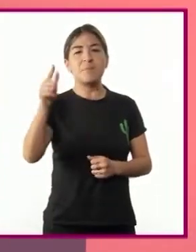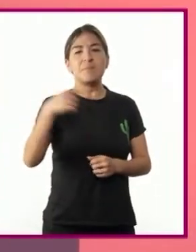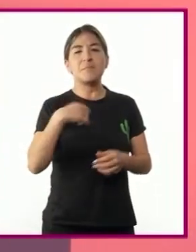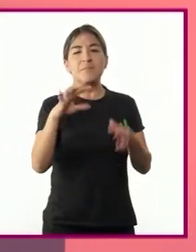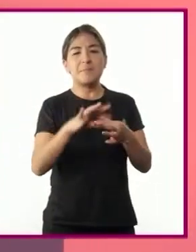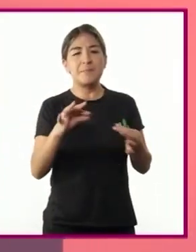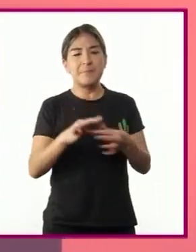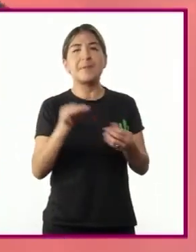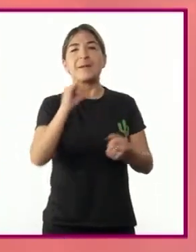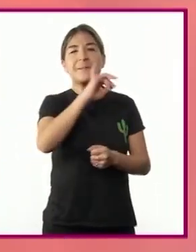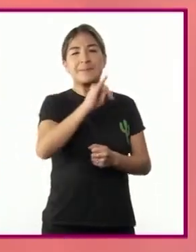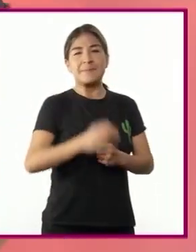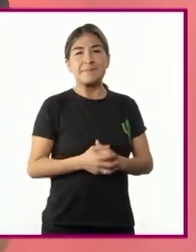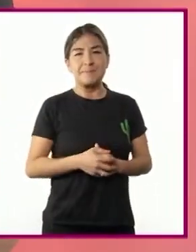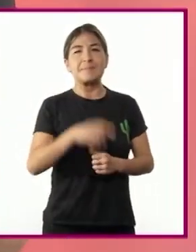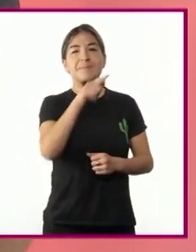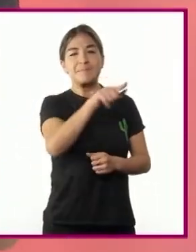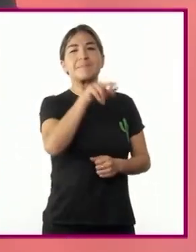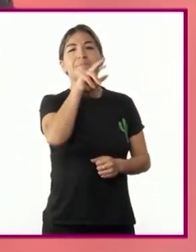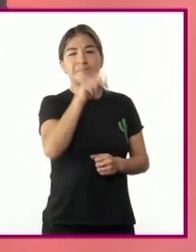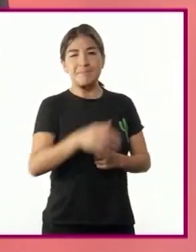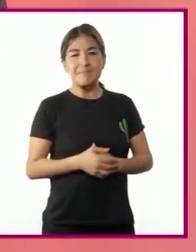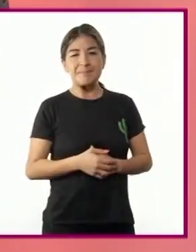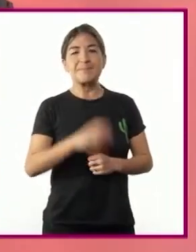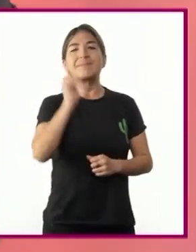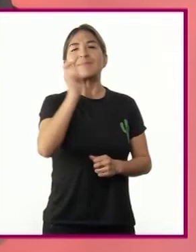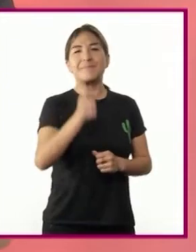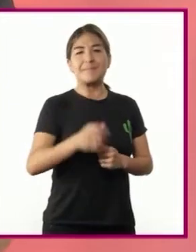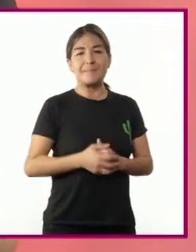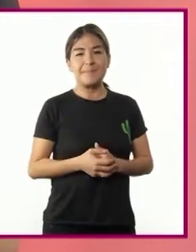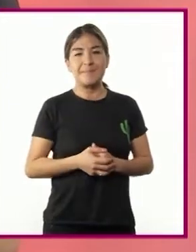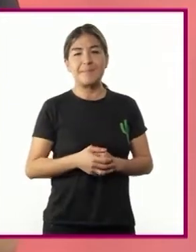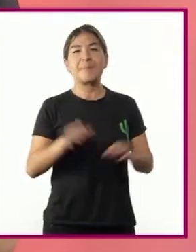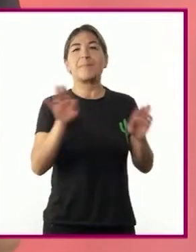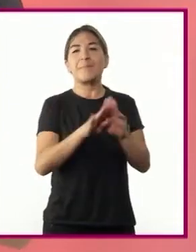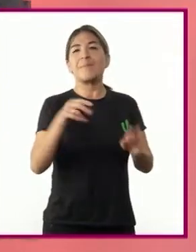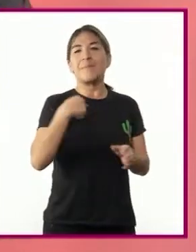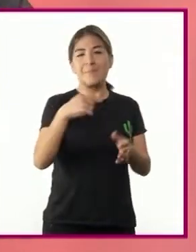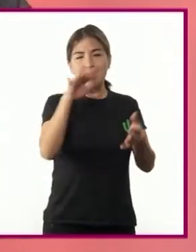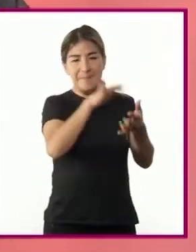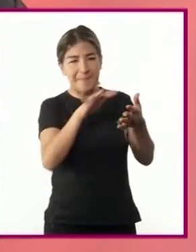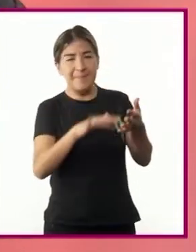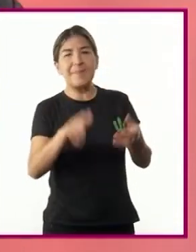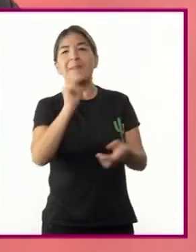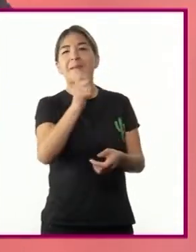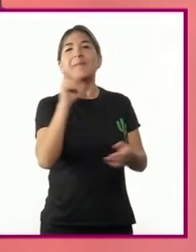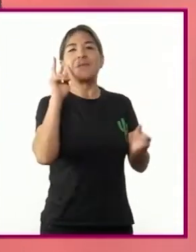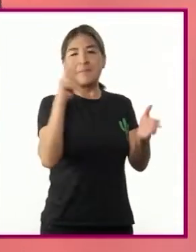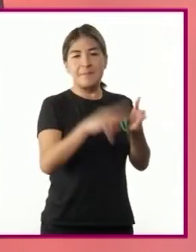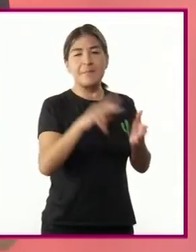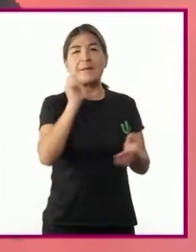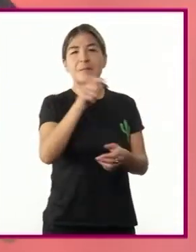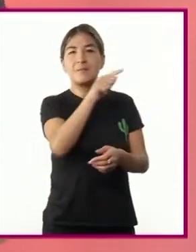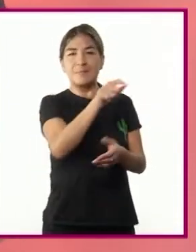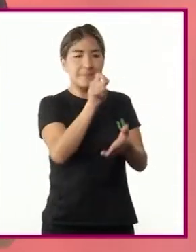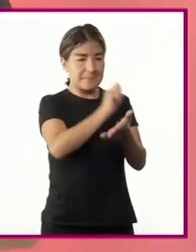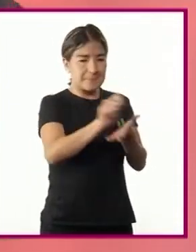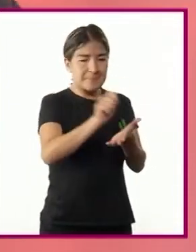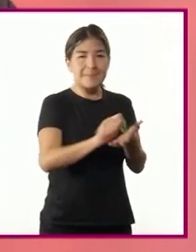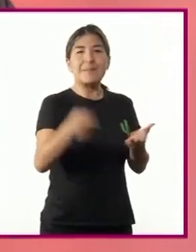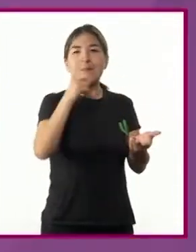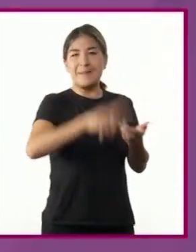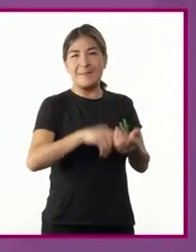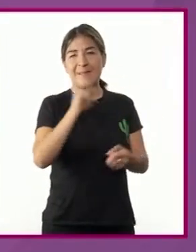contando? Sí, no se preocupe. El caso es que estaba leyendo con ella y me enseñó lo siguiente que había escrito en su